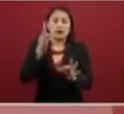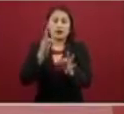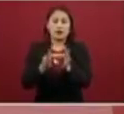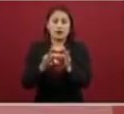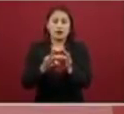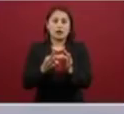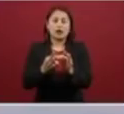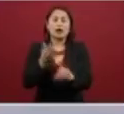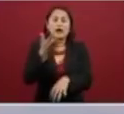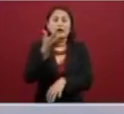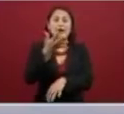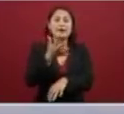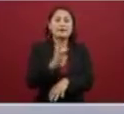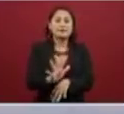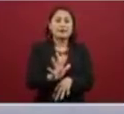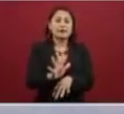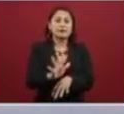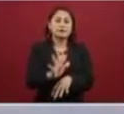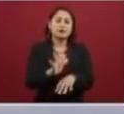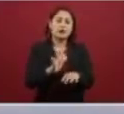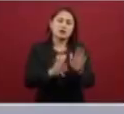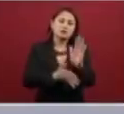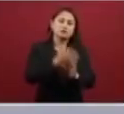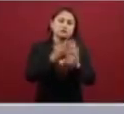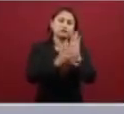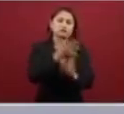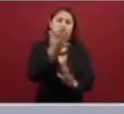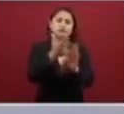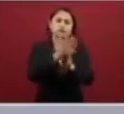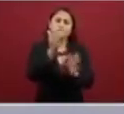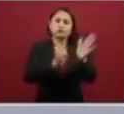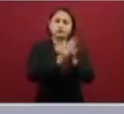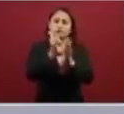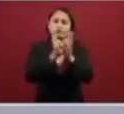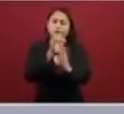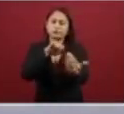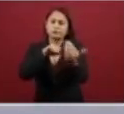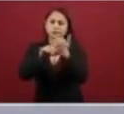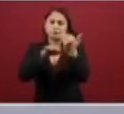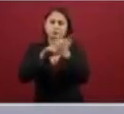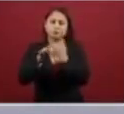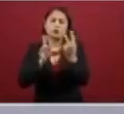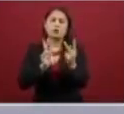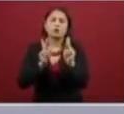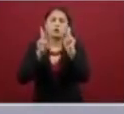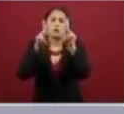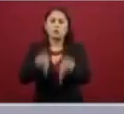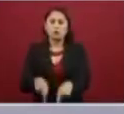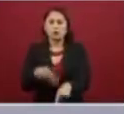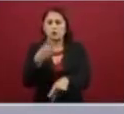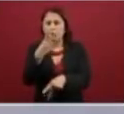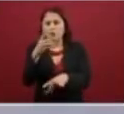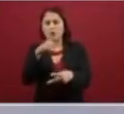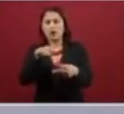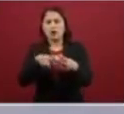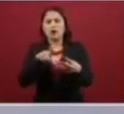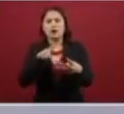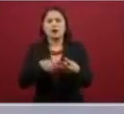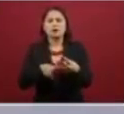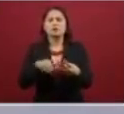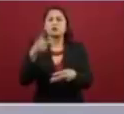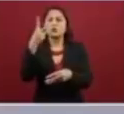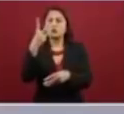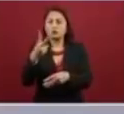de infraestructura carretera, que incluyen 4 puentes, un tramo de carretera, 2